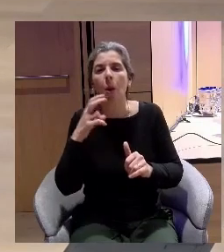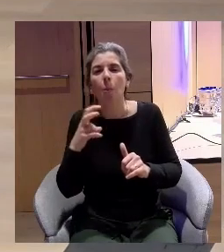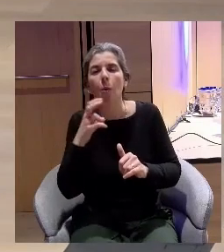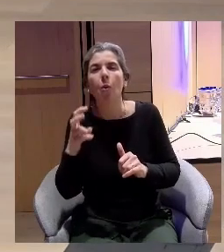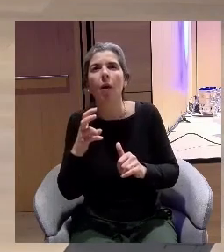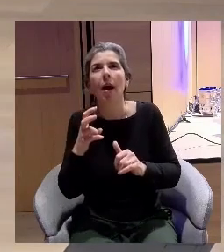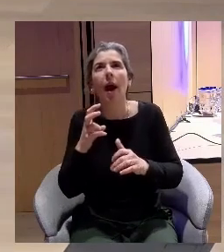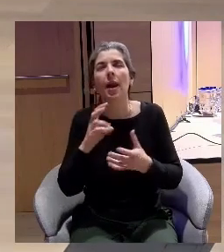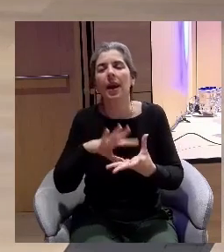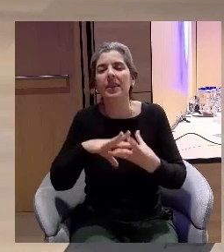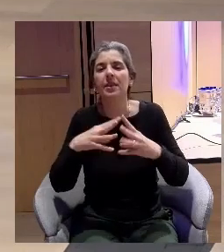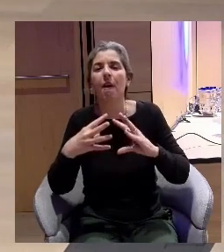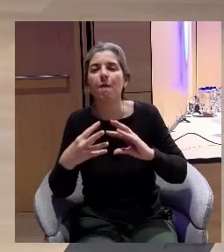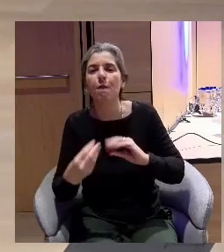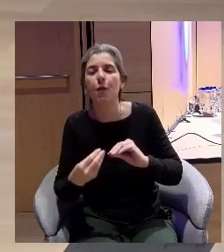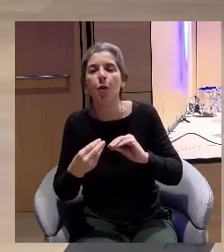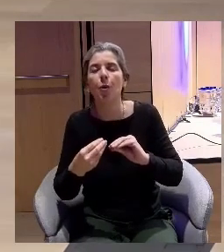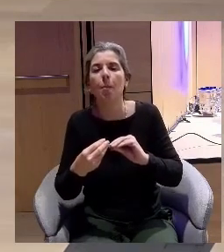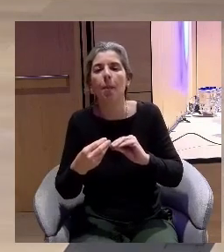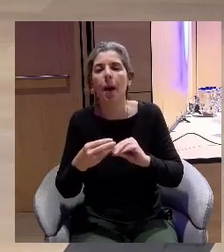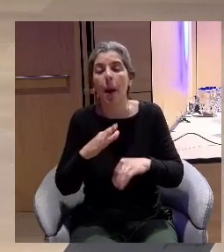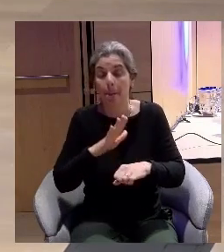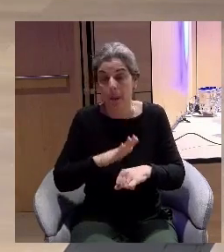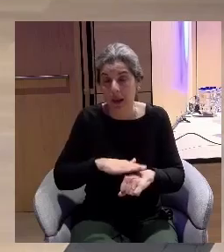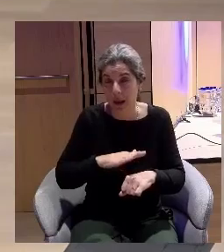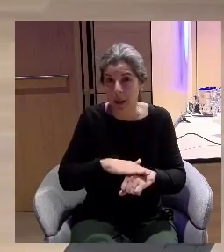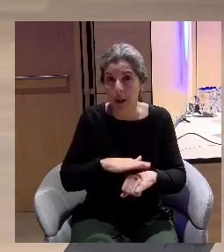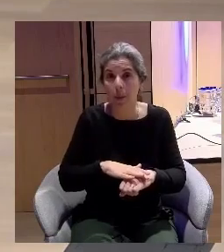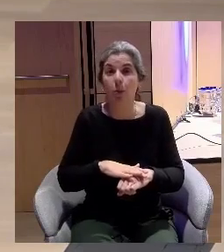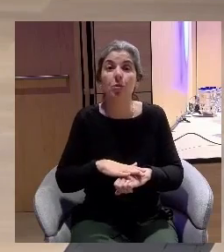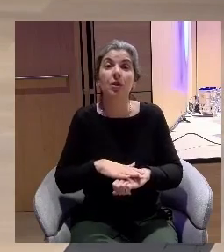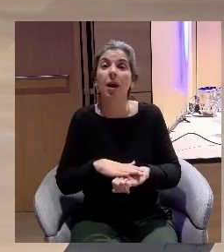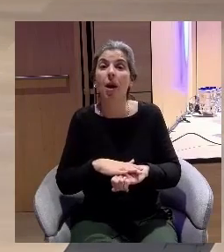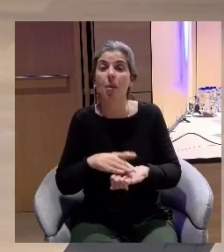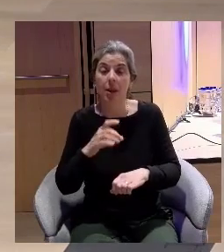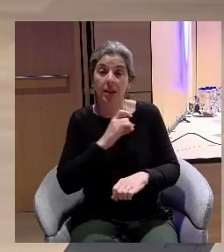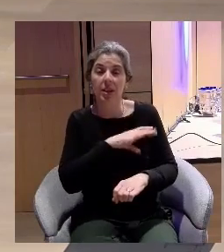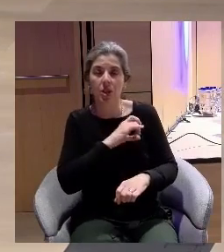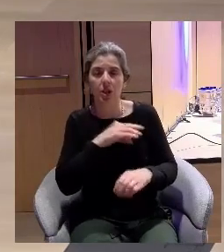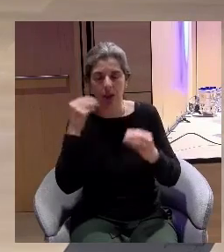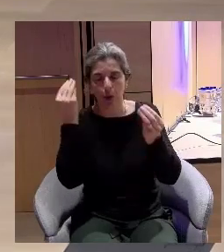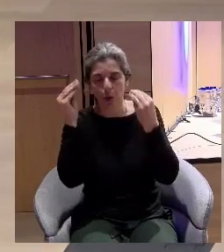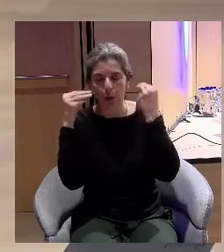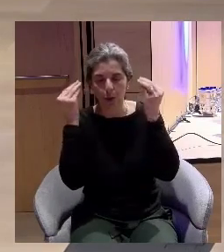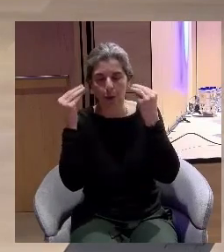hacernos cargo de algo que en Chile es un tema que nos preocupa y nos ocupa. Eso.